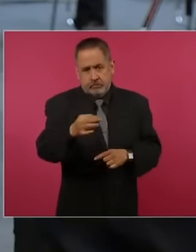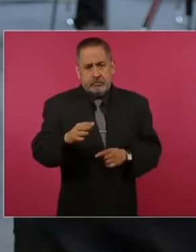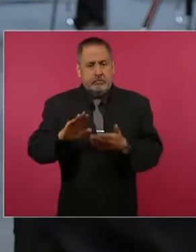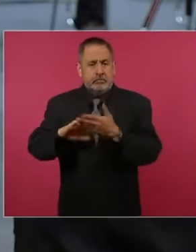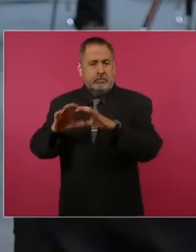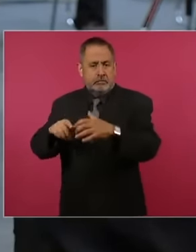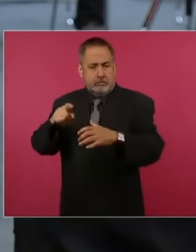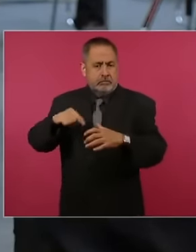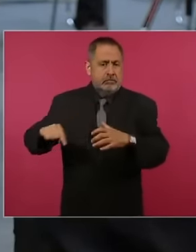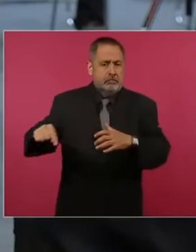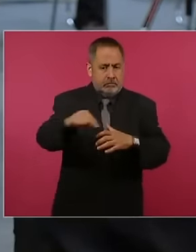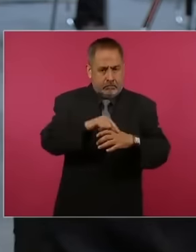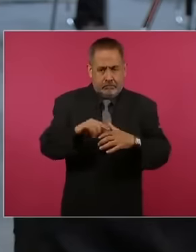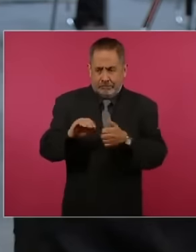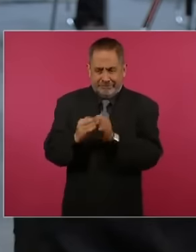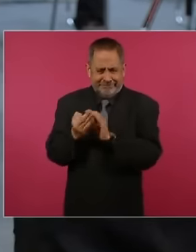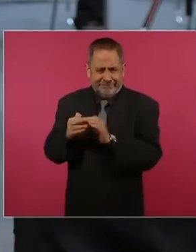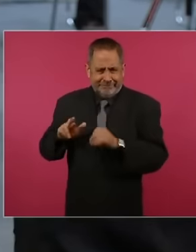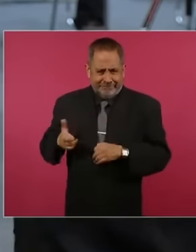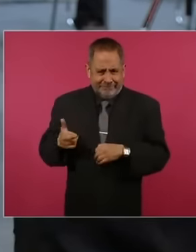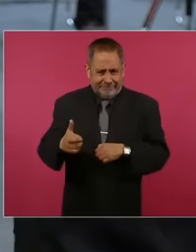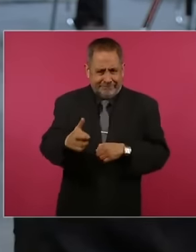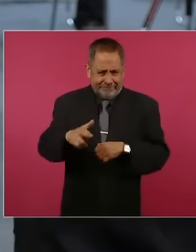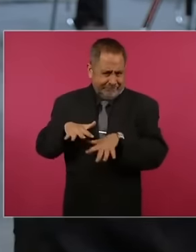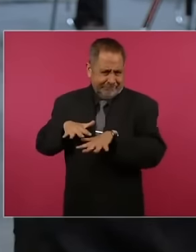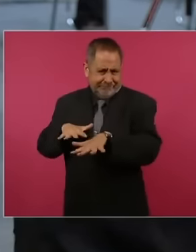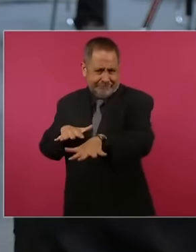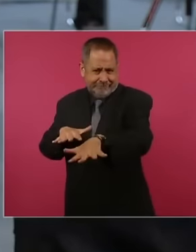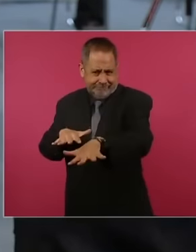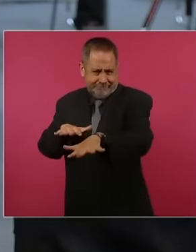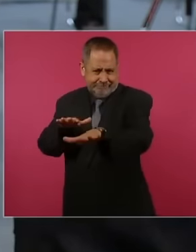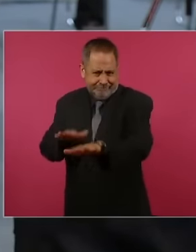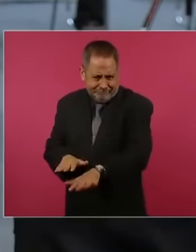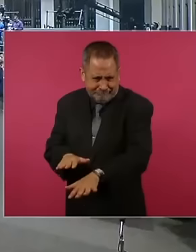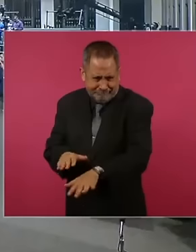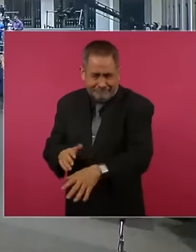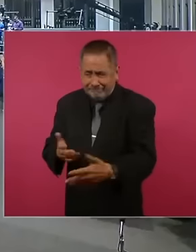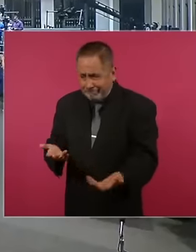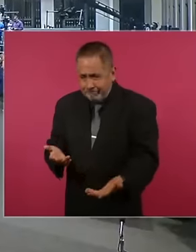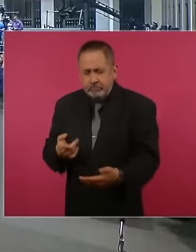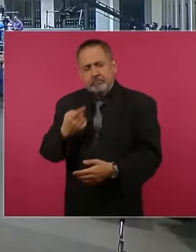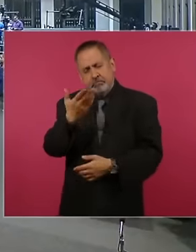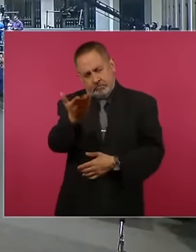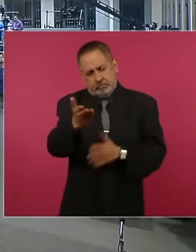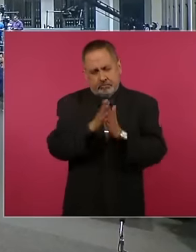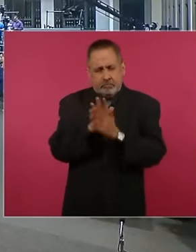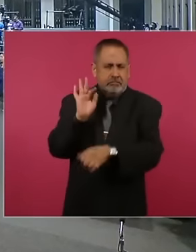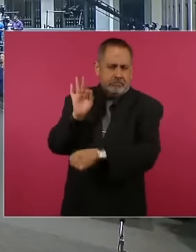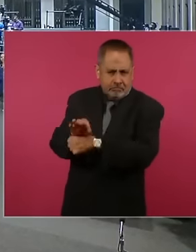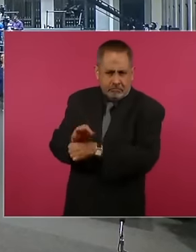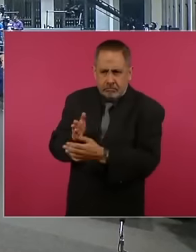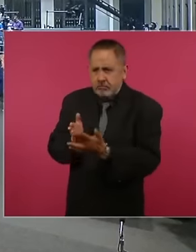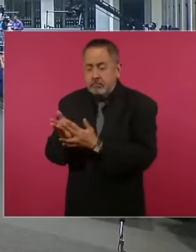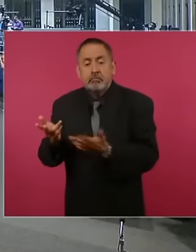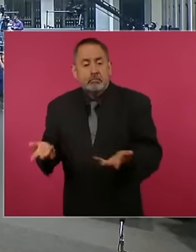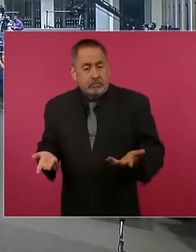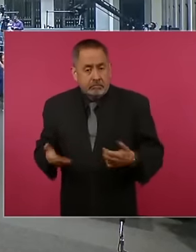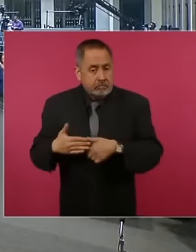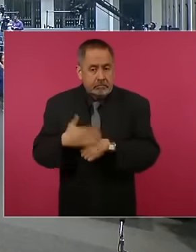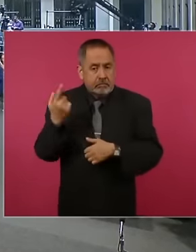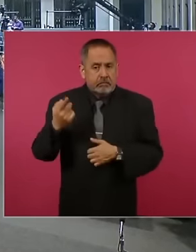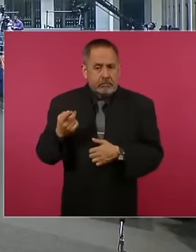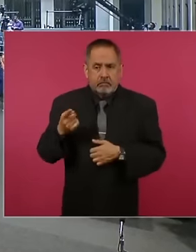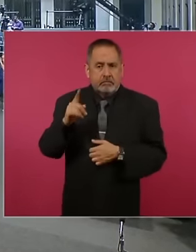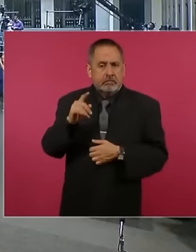se encuentran a las orillas de este río, su valiosa intervención. No saben realmente por qué